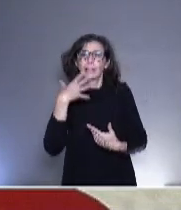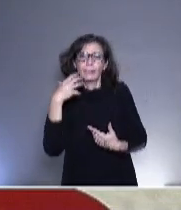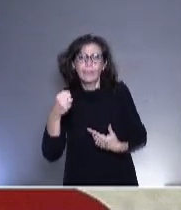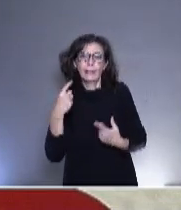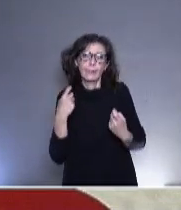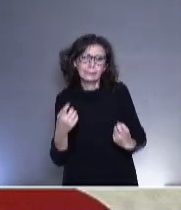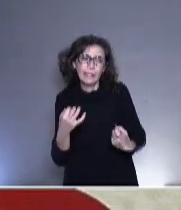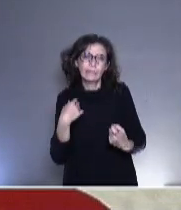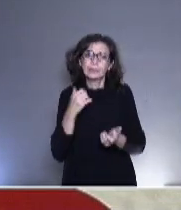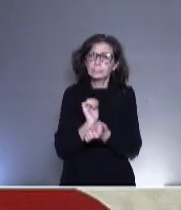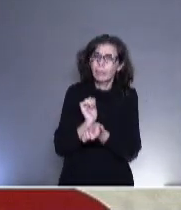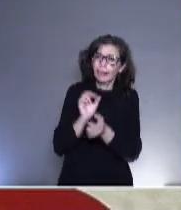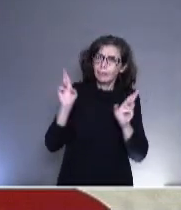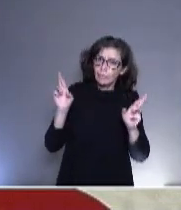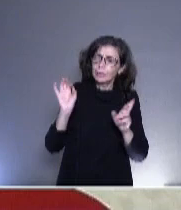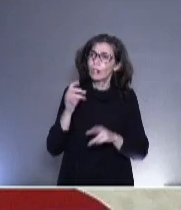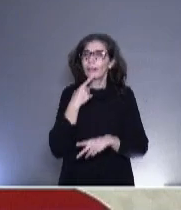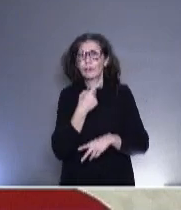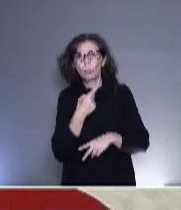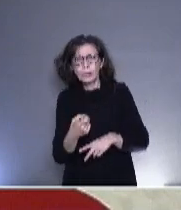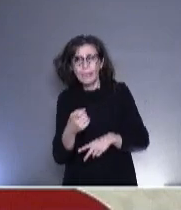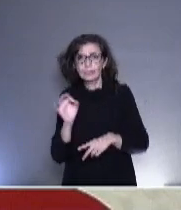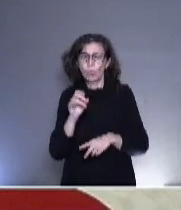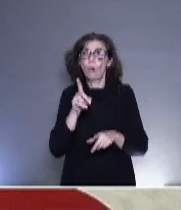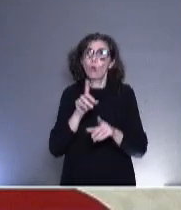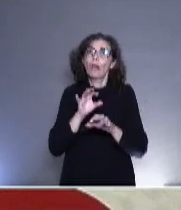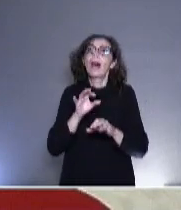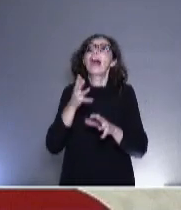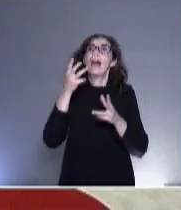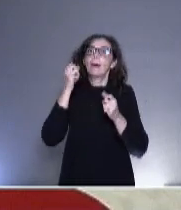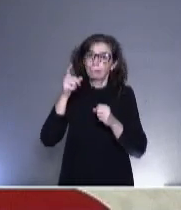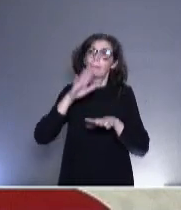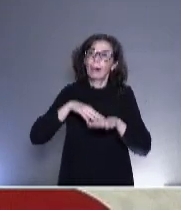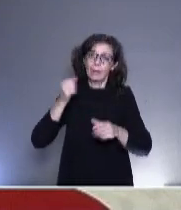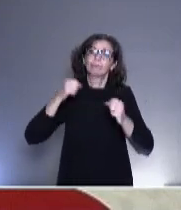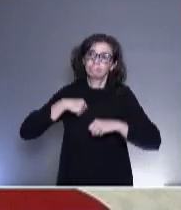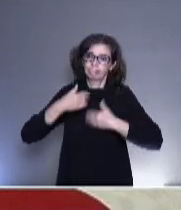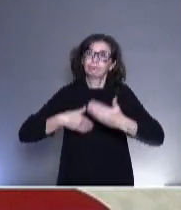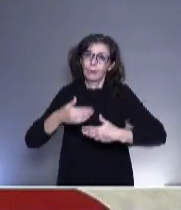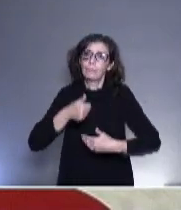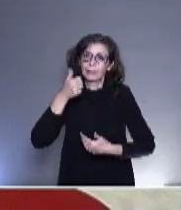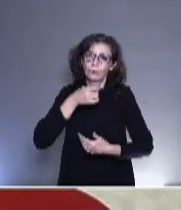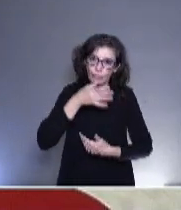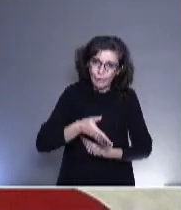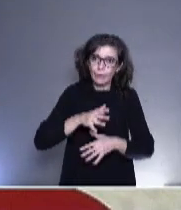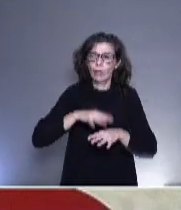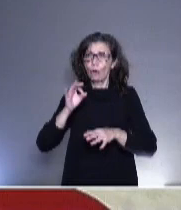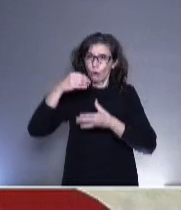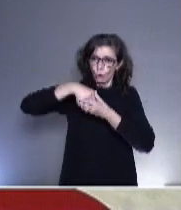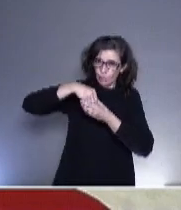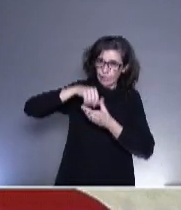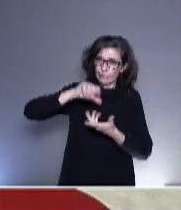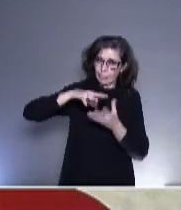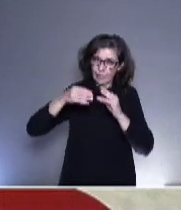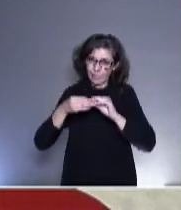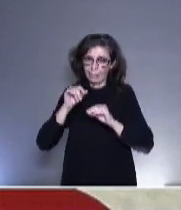las expectativas las dificultades la que simplifica los procedimientos la que adapta los formatos actualiza contenidos y la